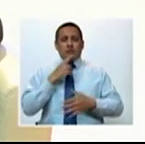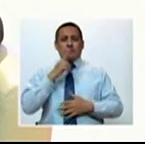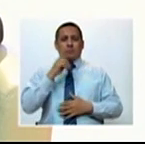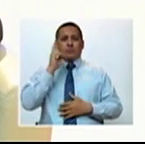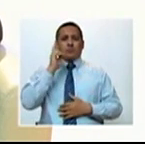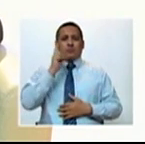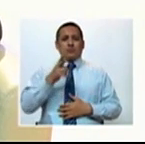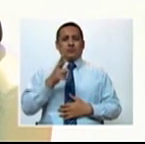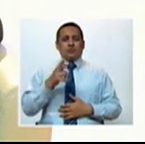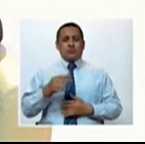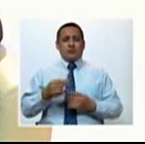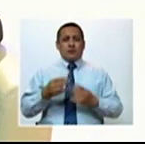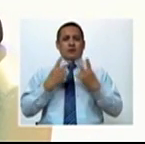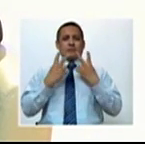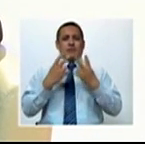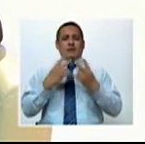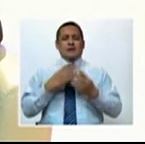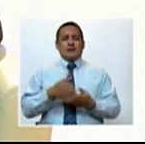aplica de